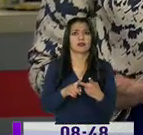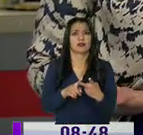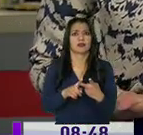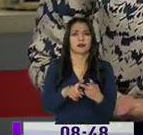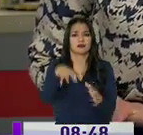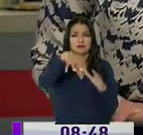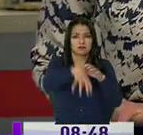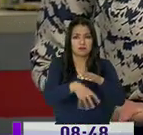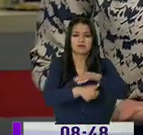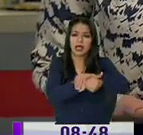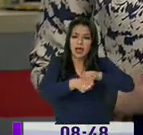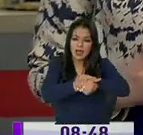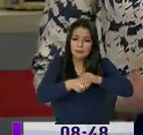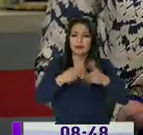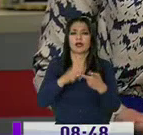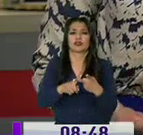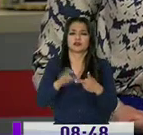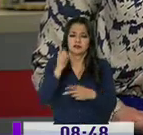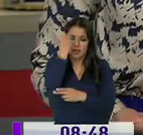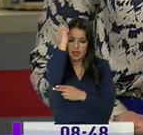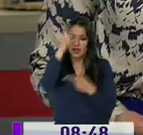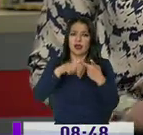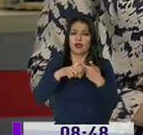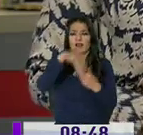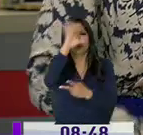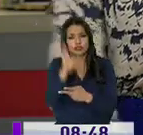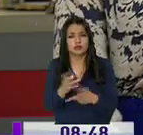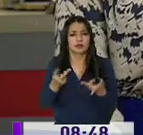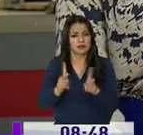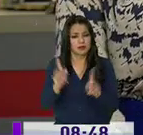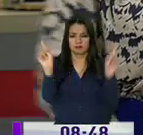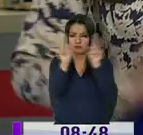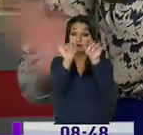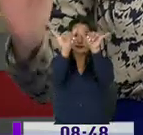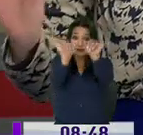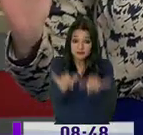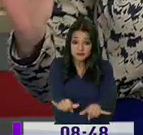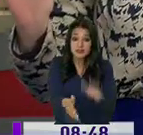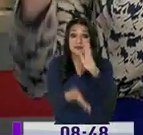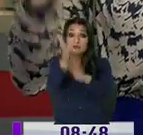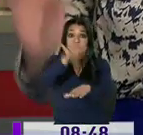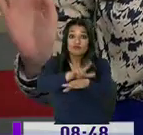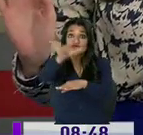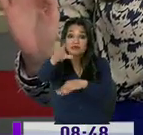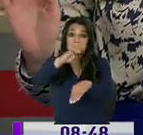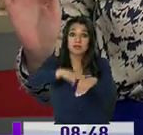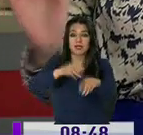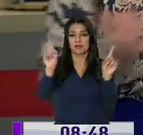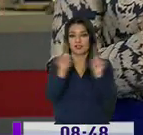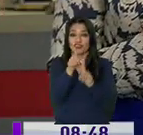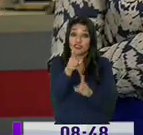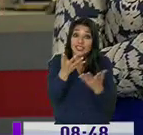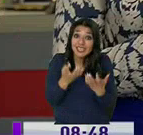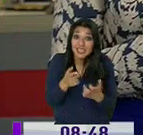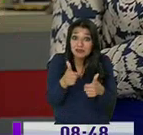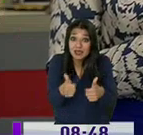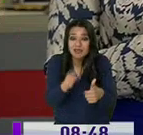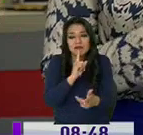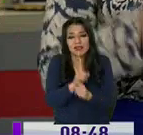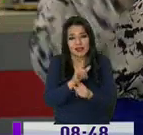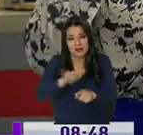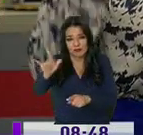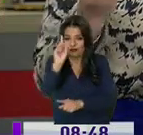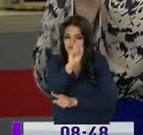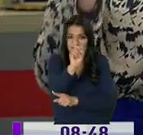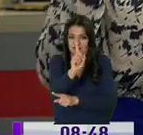Islas Galápagos, de la sierra también, así que no. No nos vamos, buenas las intenciones del señor Casamen, pero